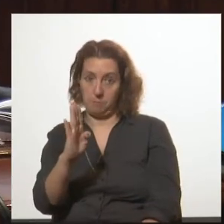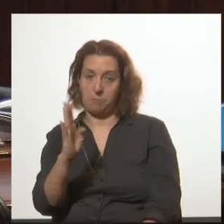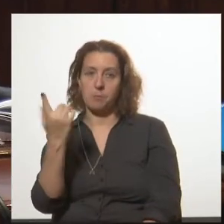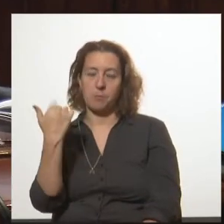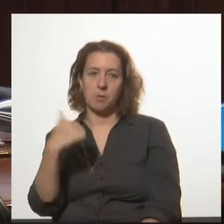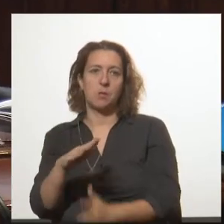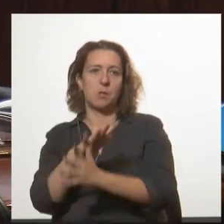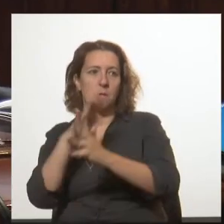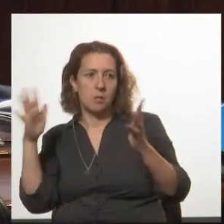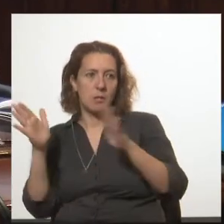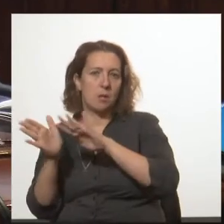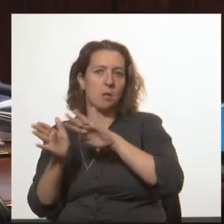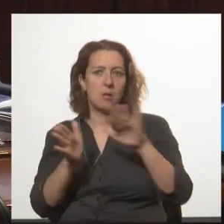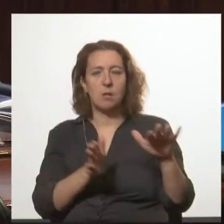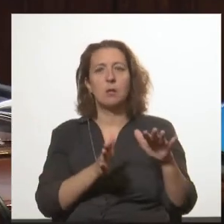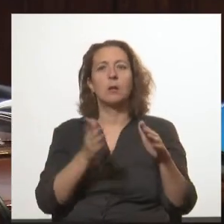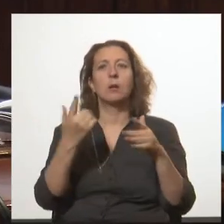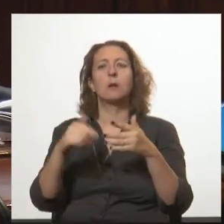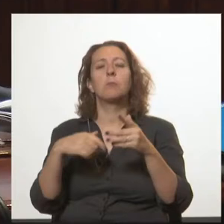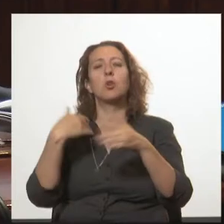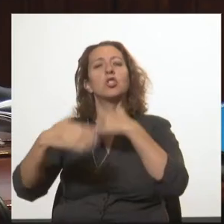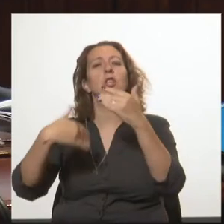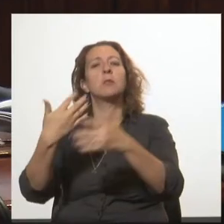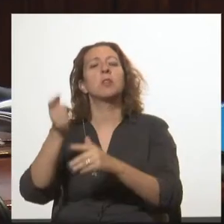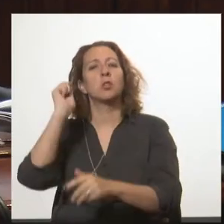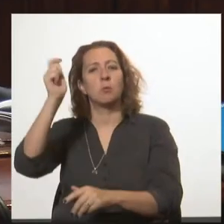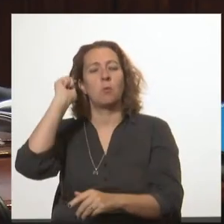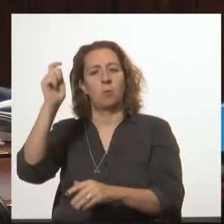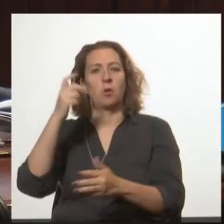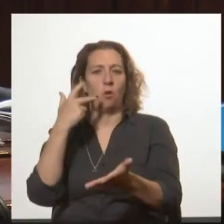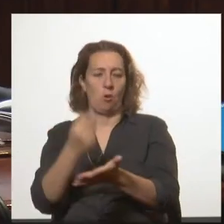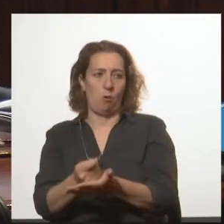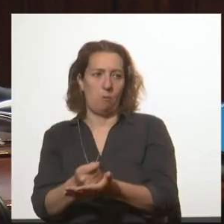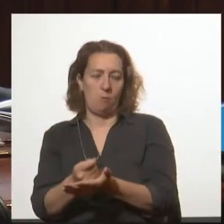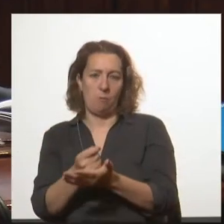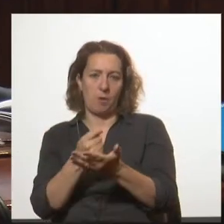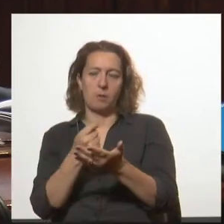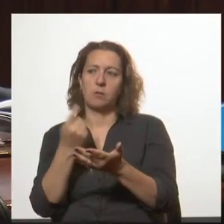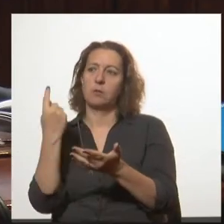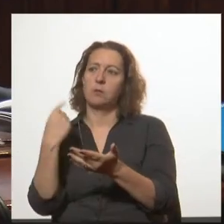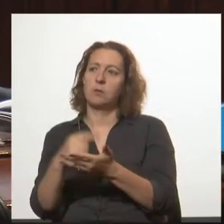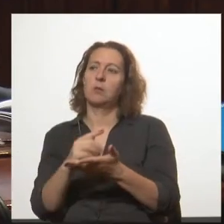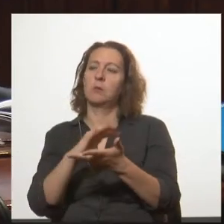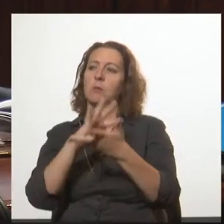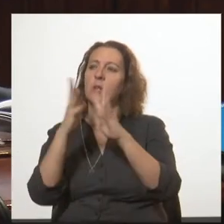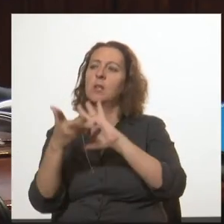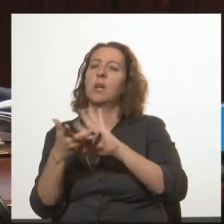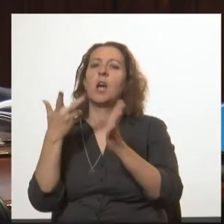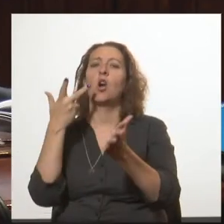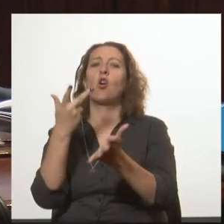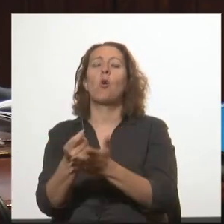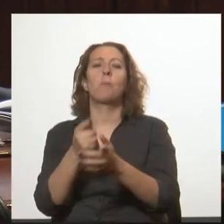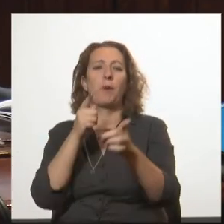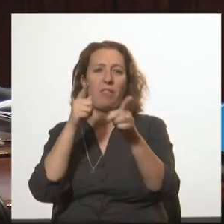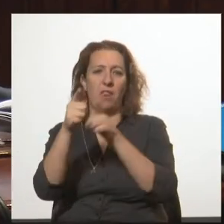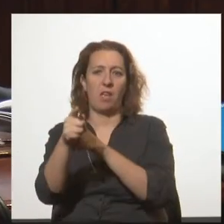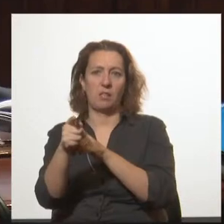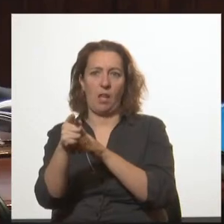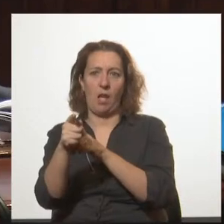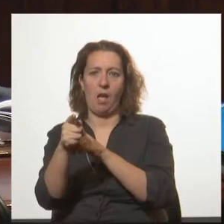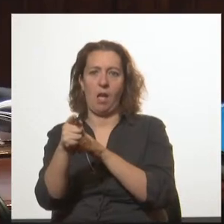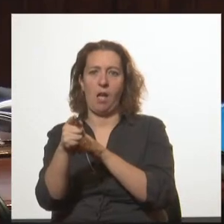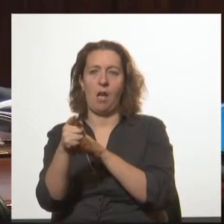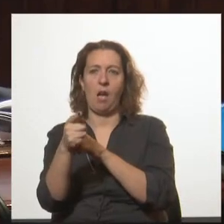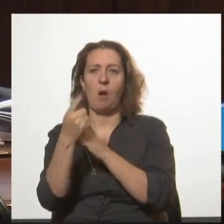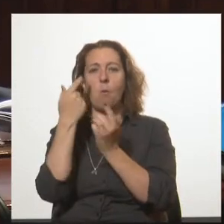normas que rigen el procedimiento público de compras ante el utilizo como regla en la modalidad de compra directa dio